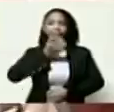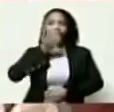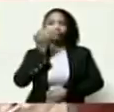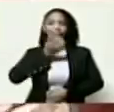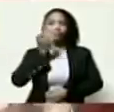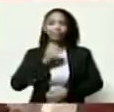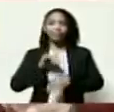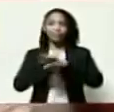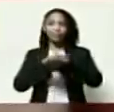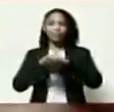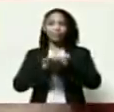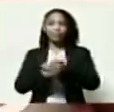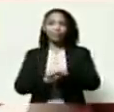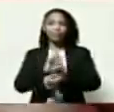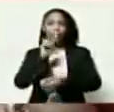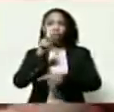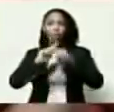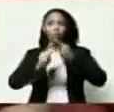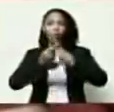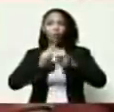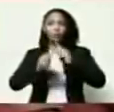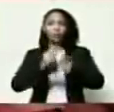Las dos cosas.